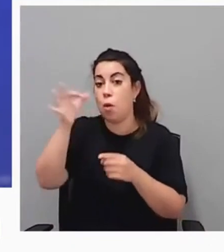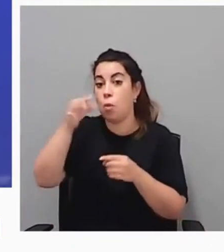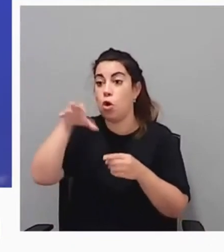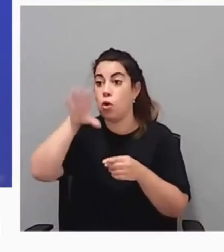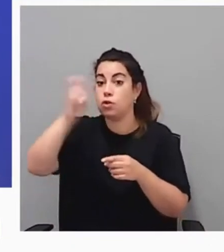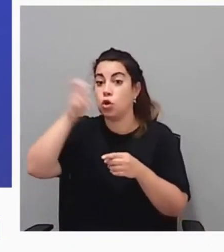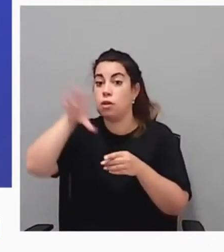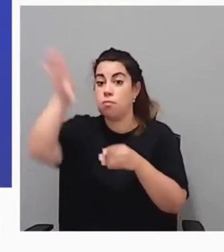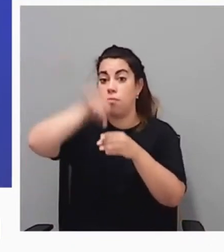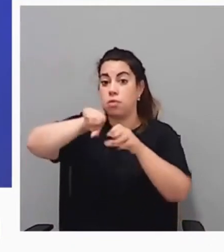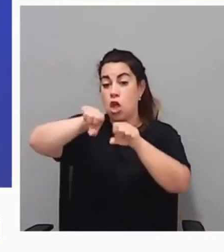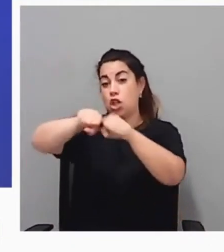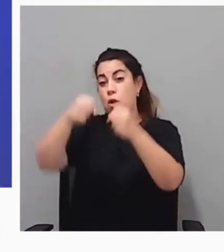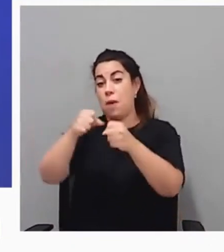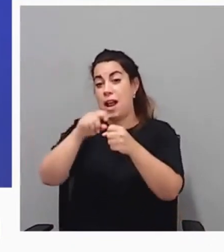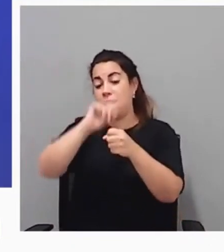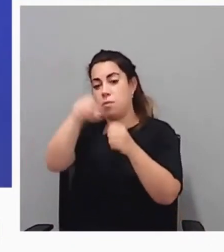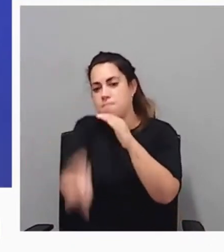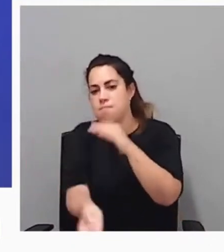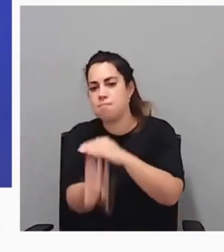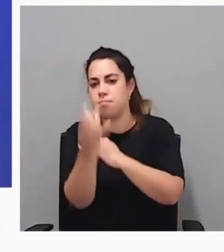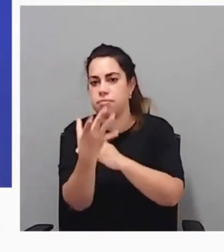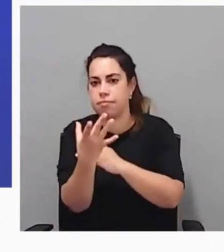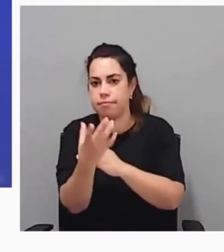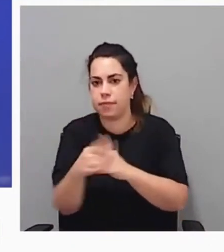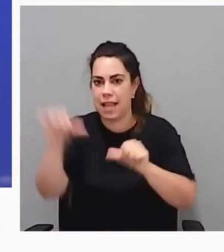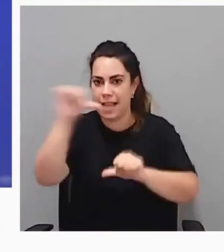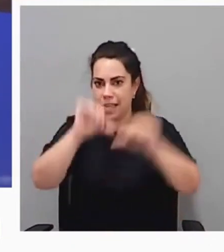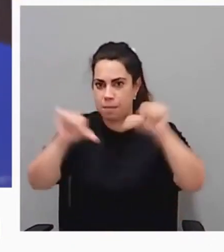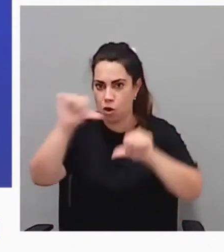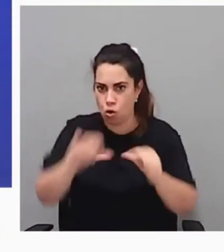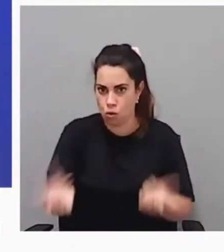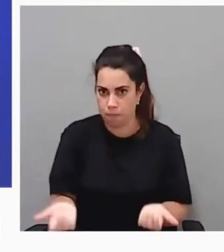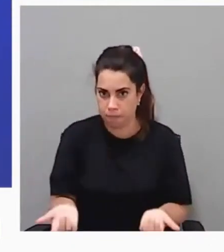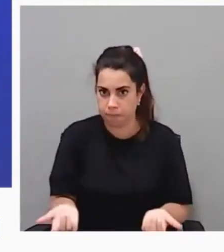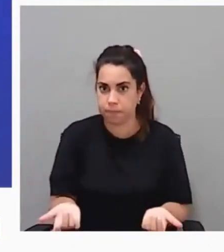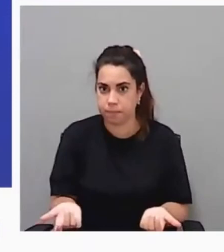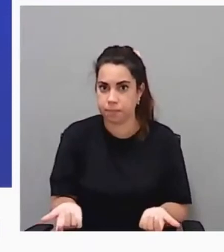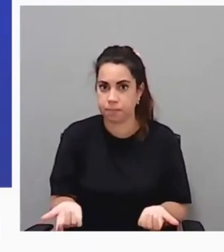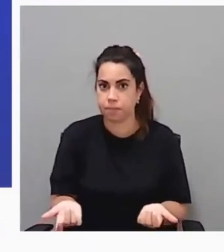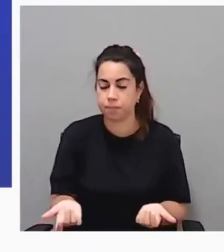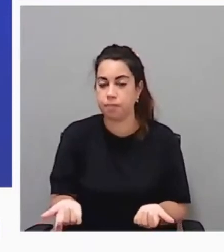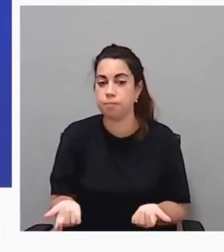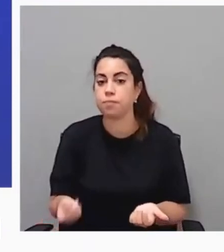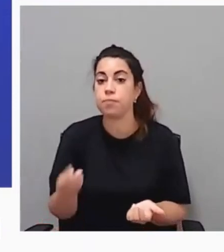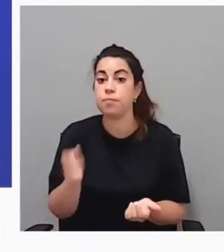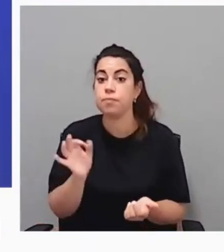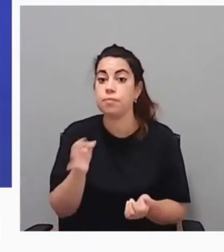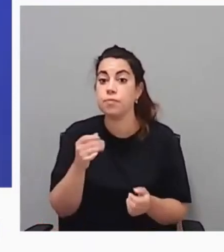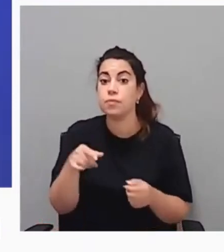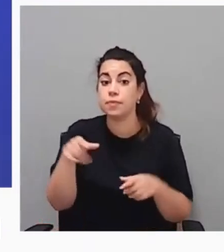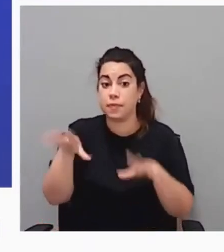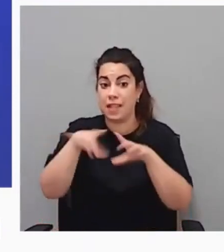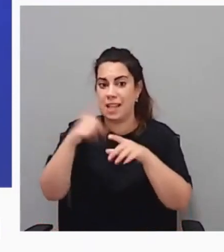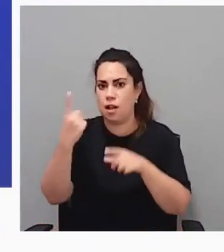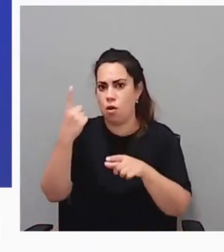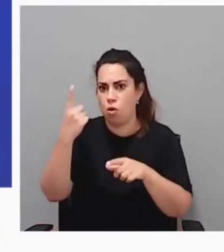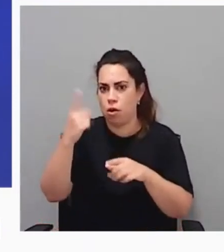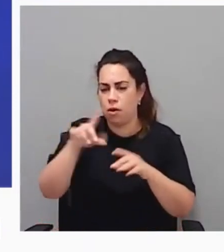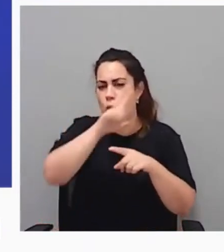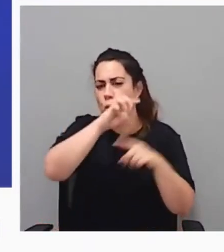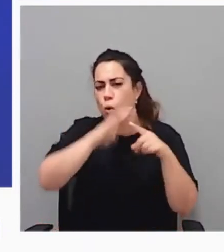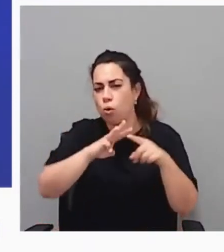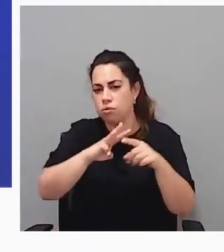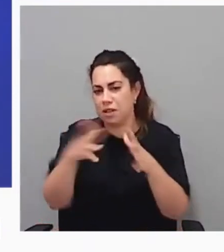reacciones químicas. La evolución, nunca hay que olvidar que 1/3 de la edad del universo se ha dedicado a la evolución de la vida en la